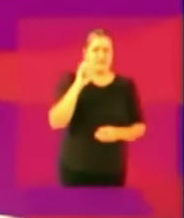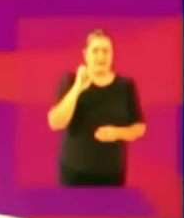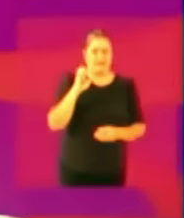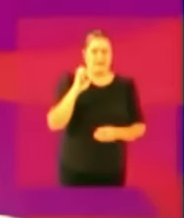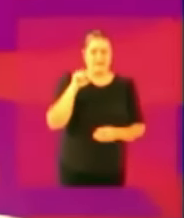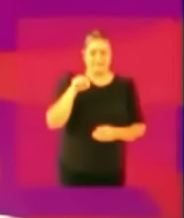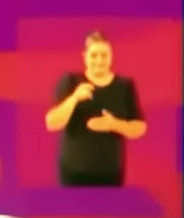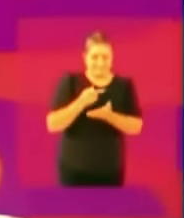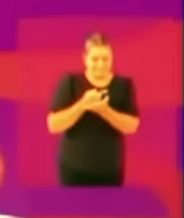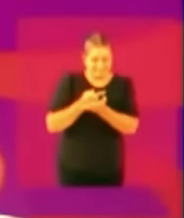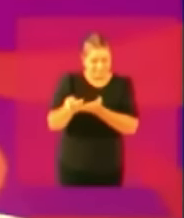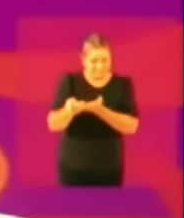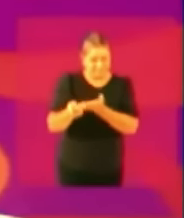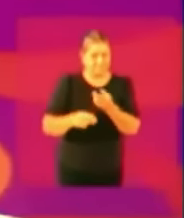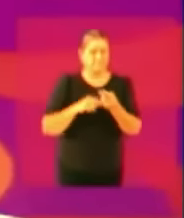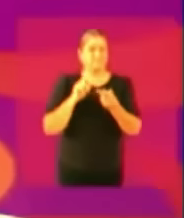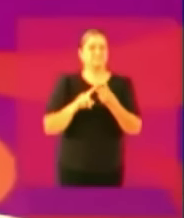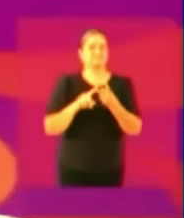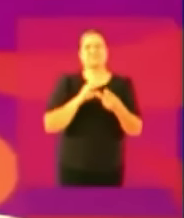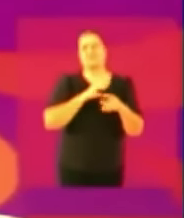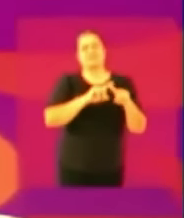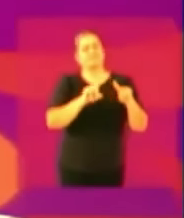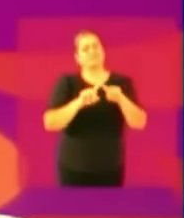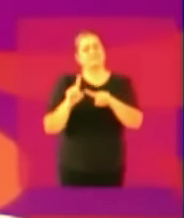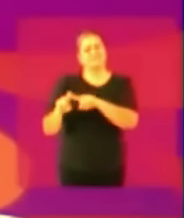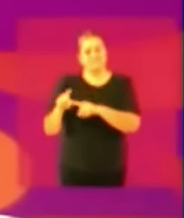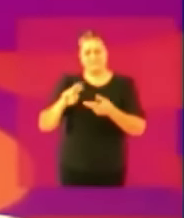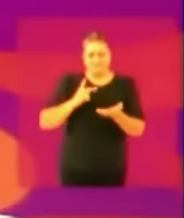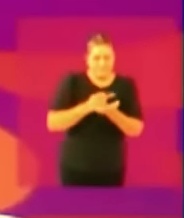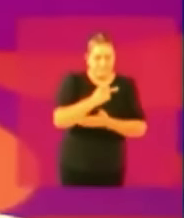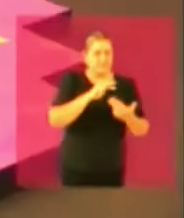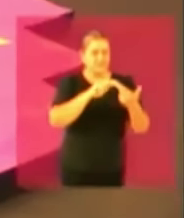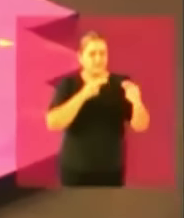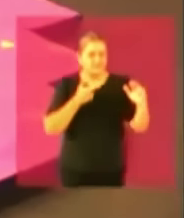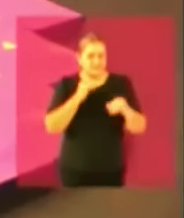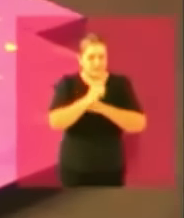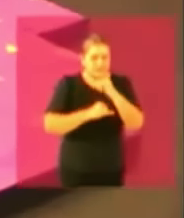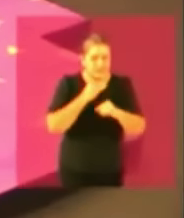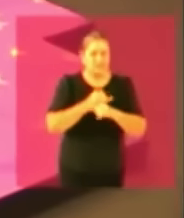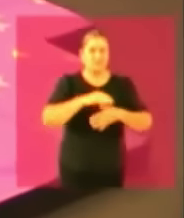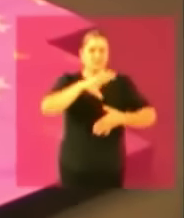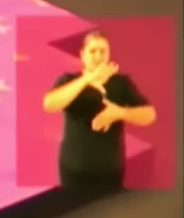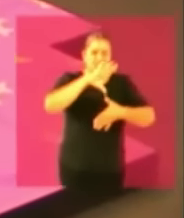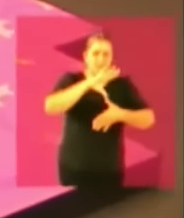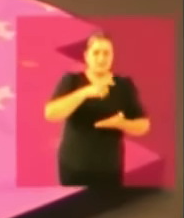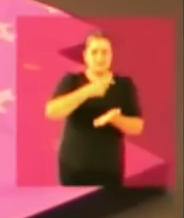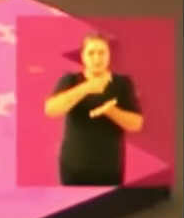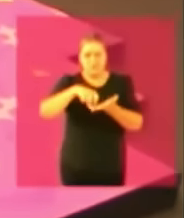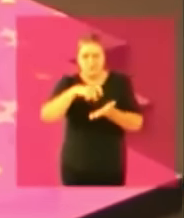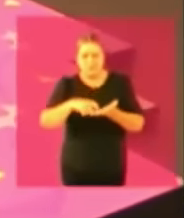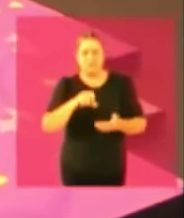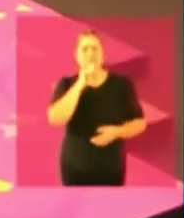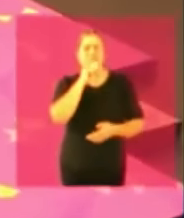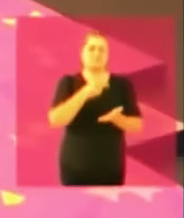Empática. Más agradable, más accesible. Hoy sí, yo la veía muy, muy controlada, muy fría,